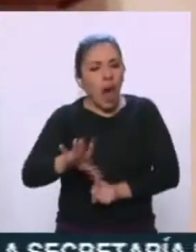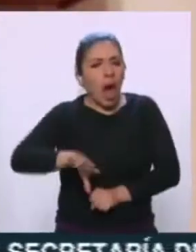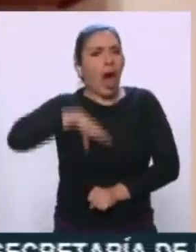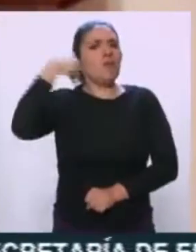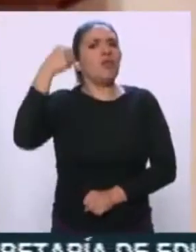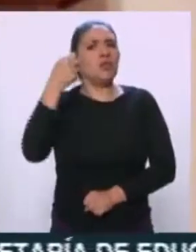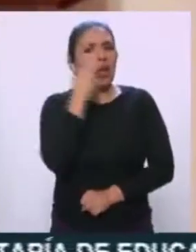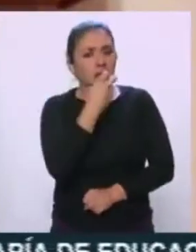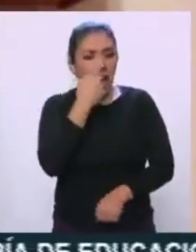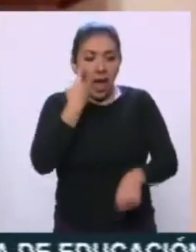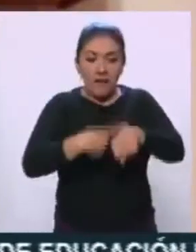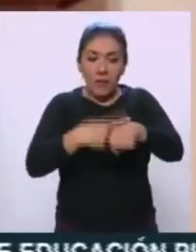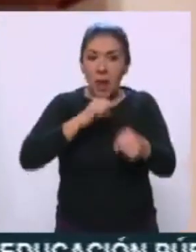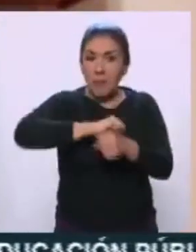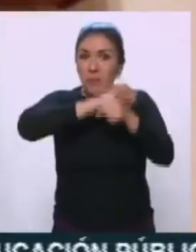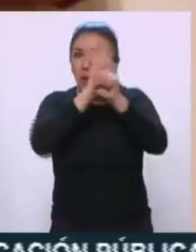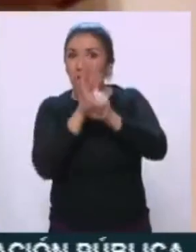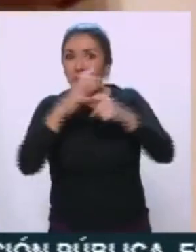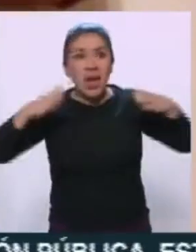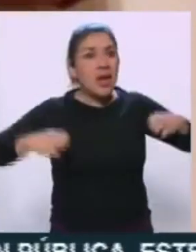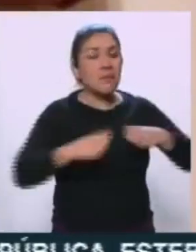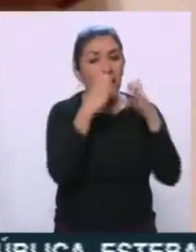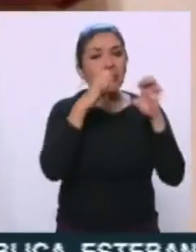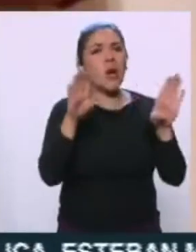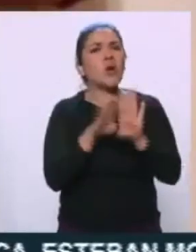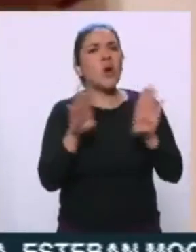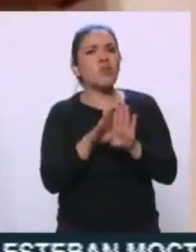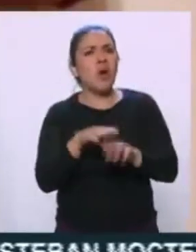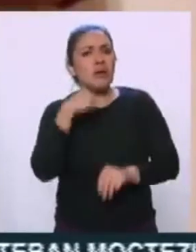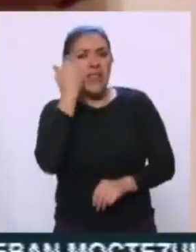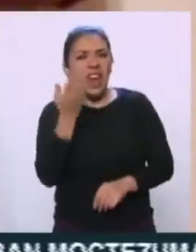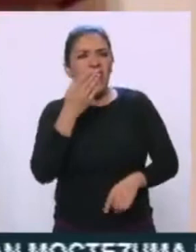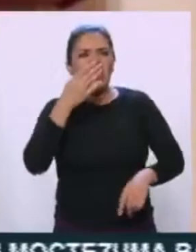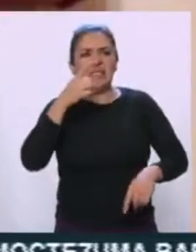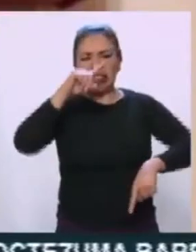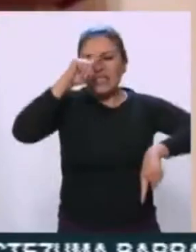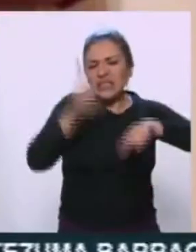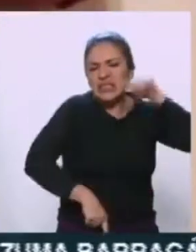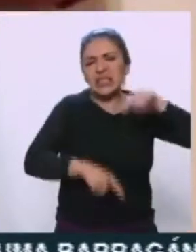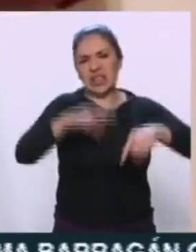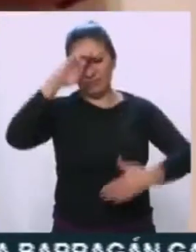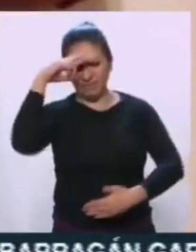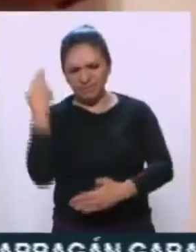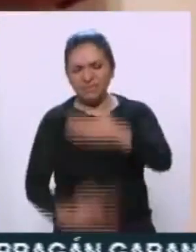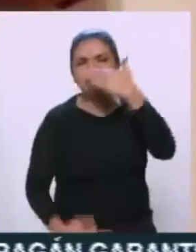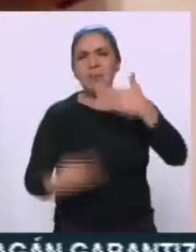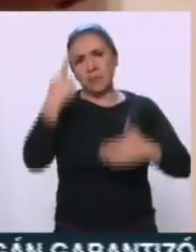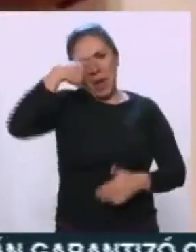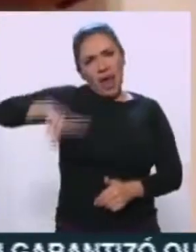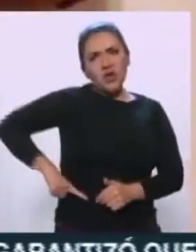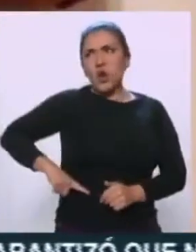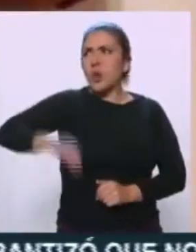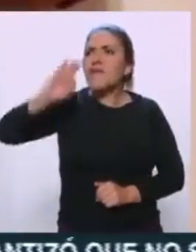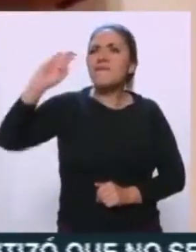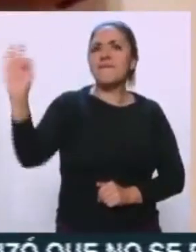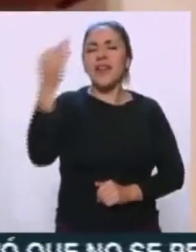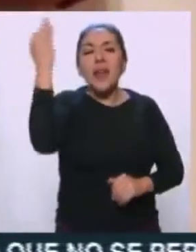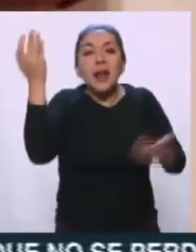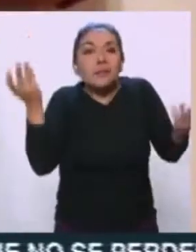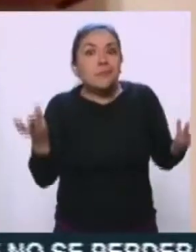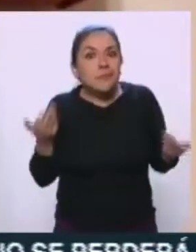pandemia para no solamente lo que tú decías, tratar de extorsionar al gobierno federal